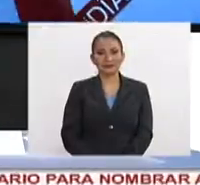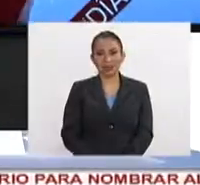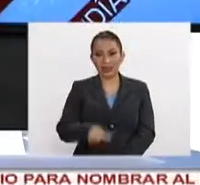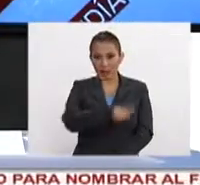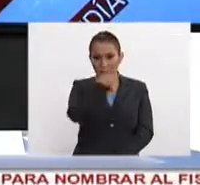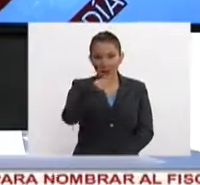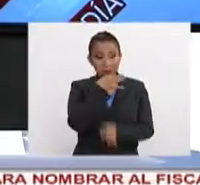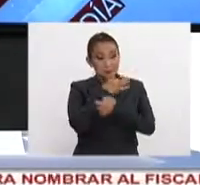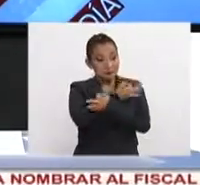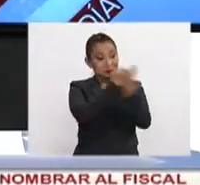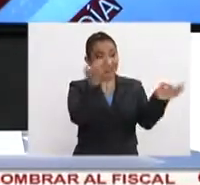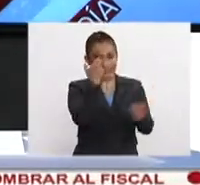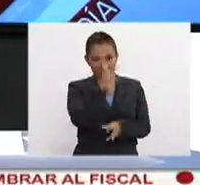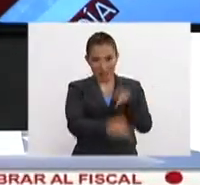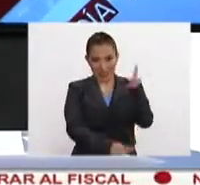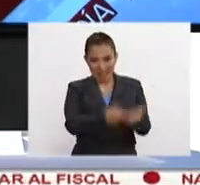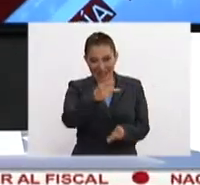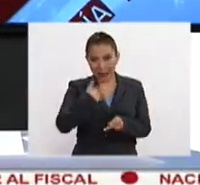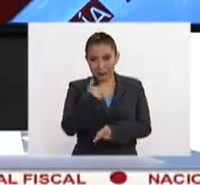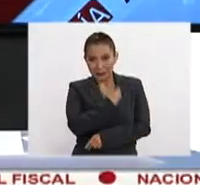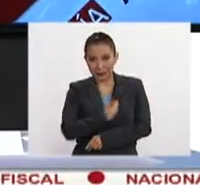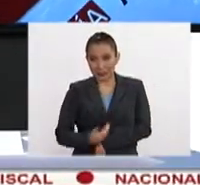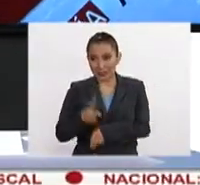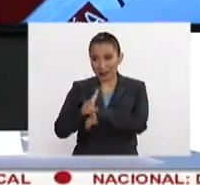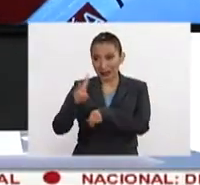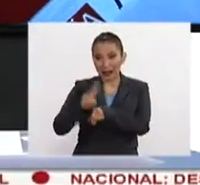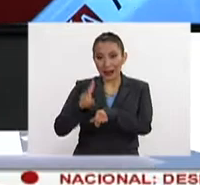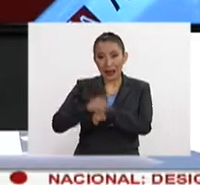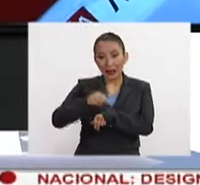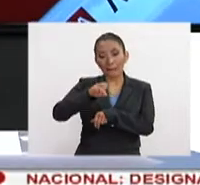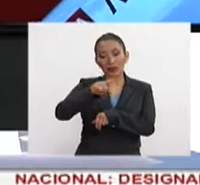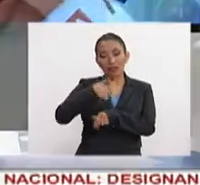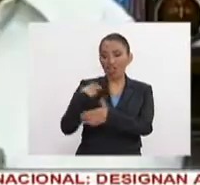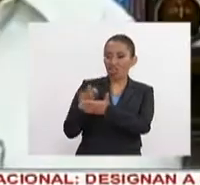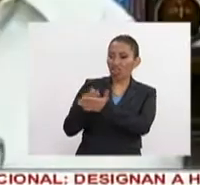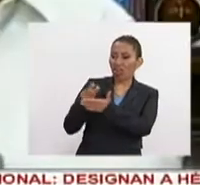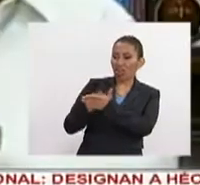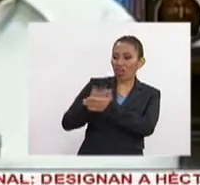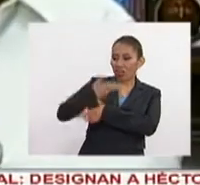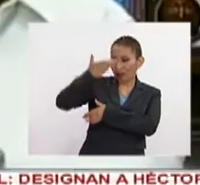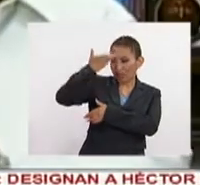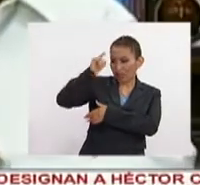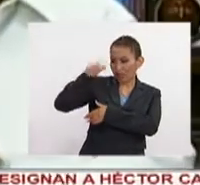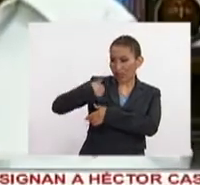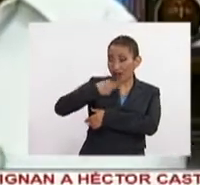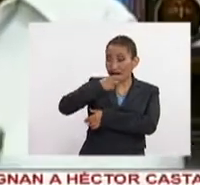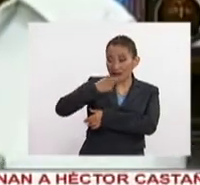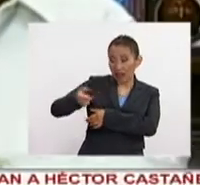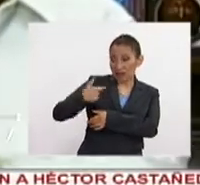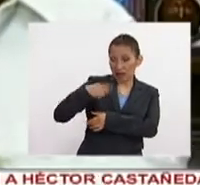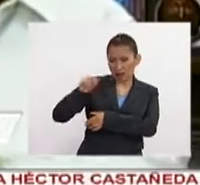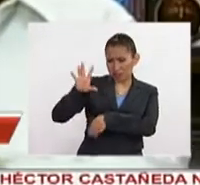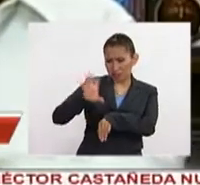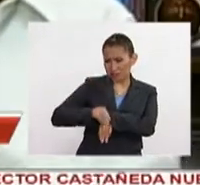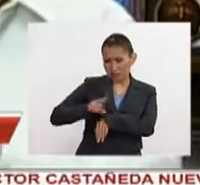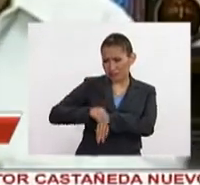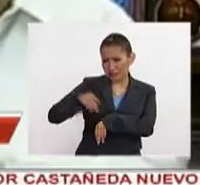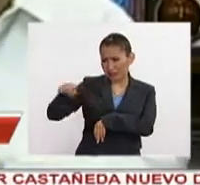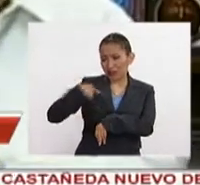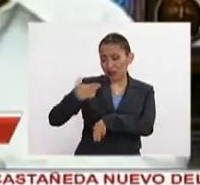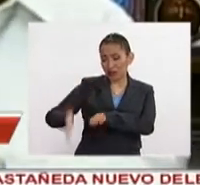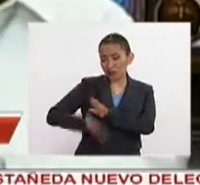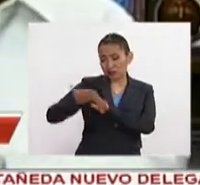Luego de darse a conocer esta conversación, el presidente de Venezuela, Nicolás Maduro, criticó al presidente Enrique Peña Nieto y aseguró que no permitiría